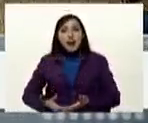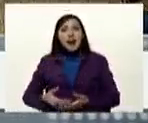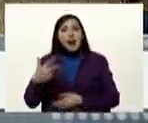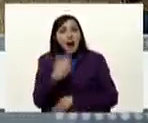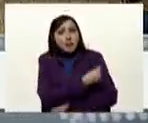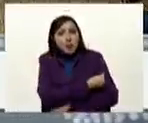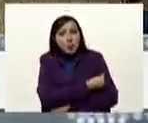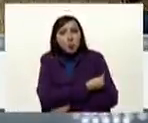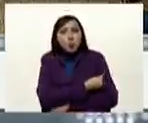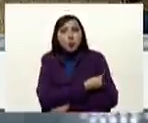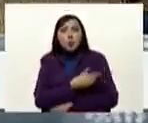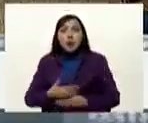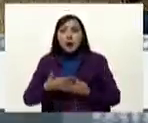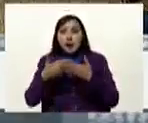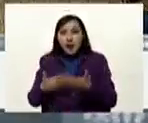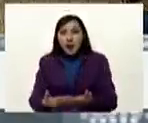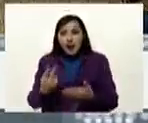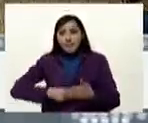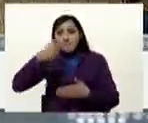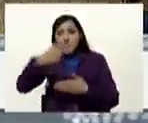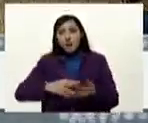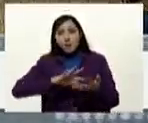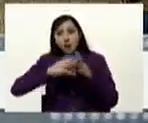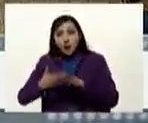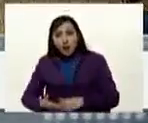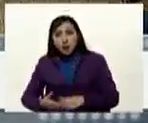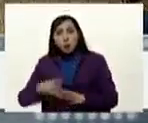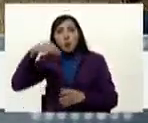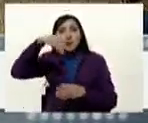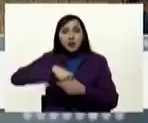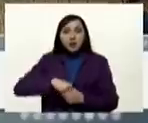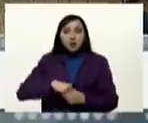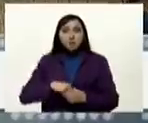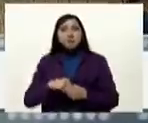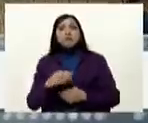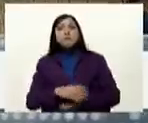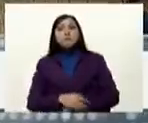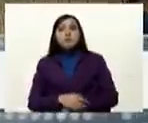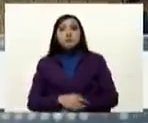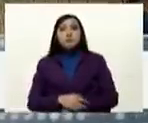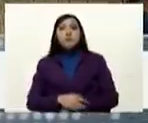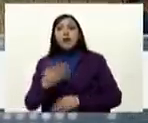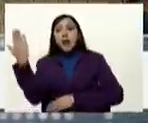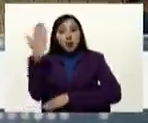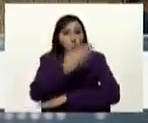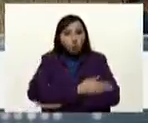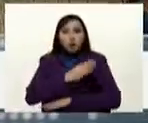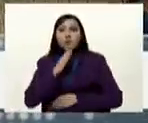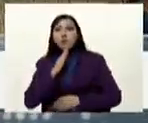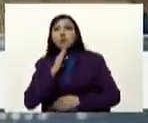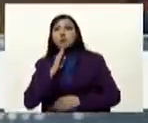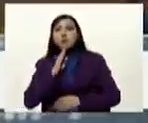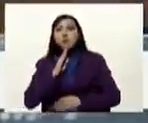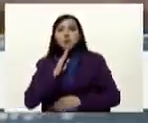entregarla al plan Barrio Adentro, a la vacunación, les bloquearon las cuentas,